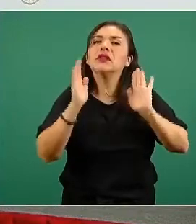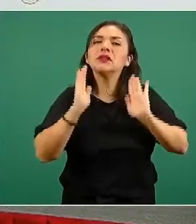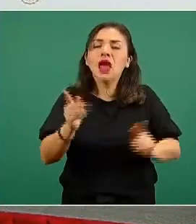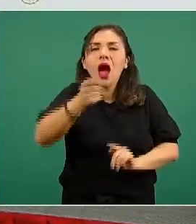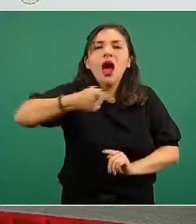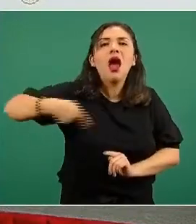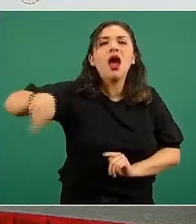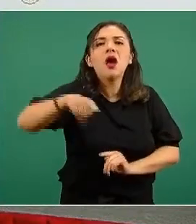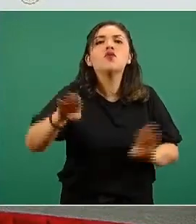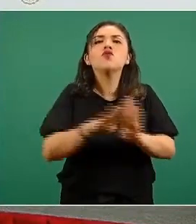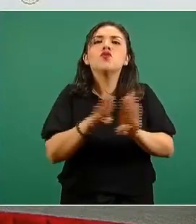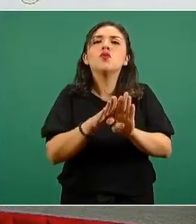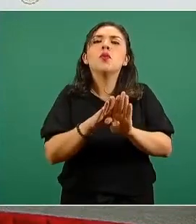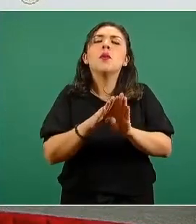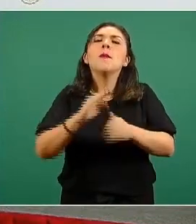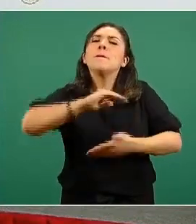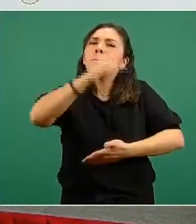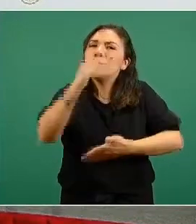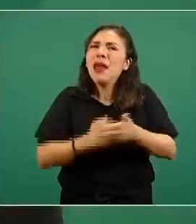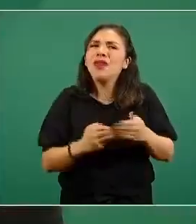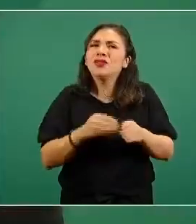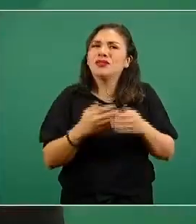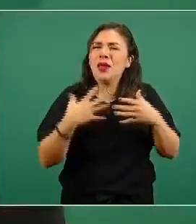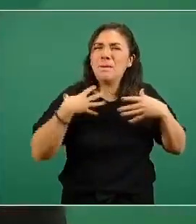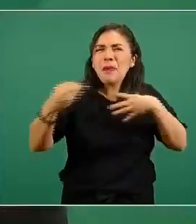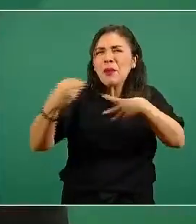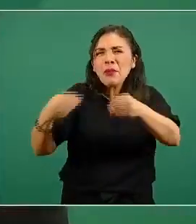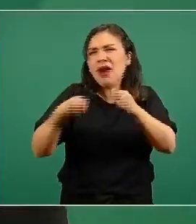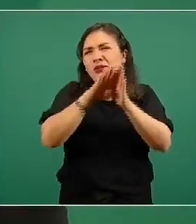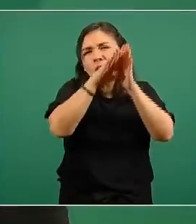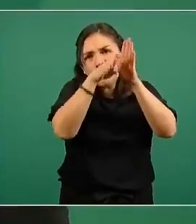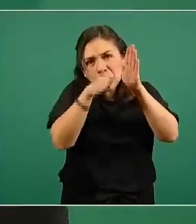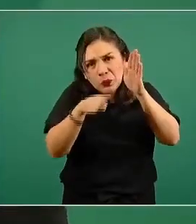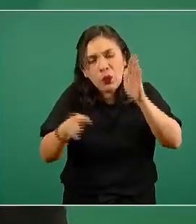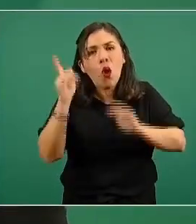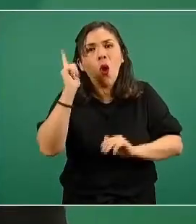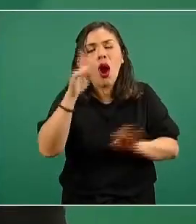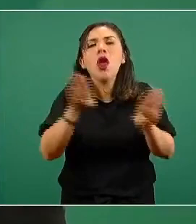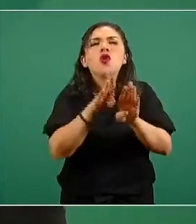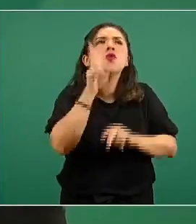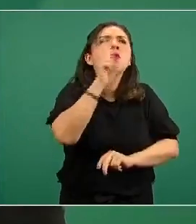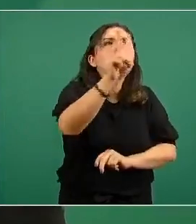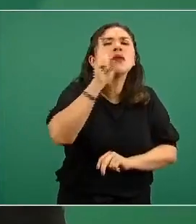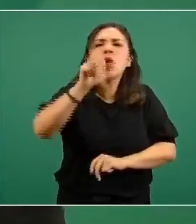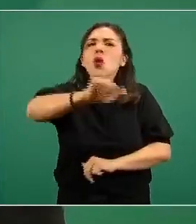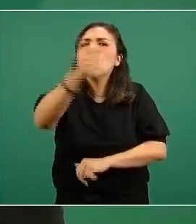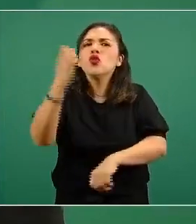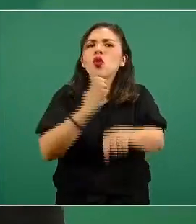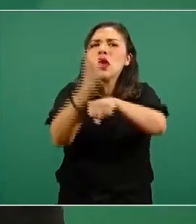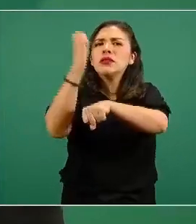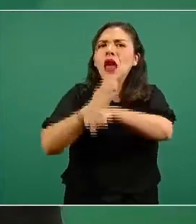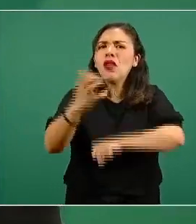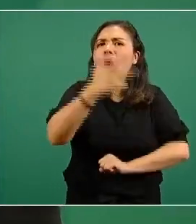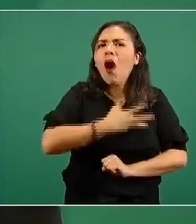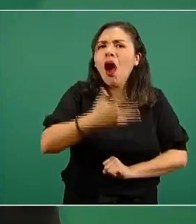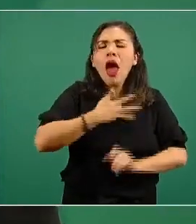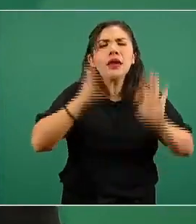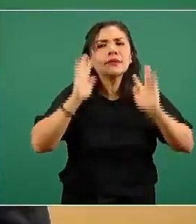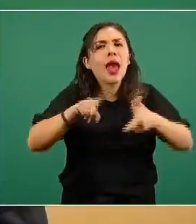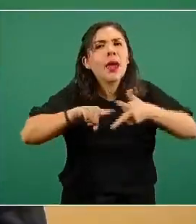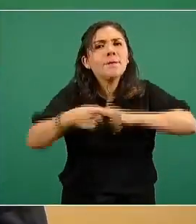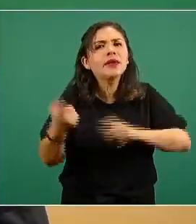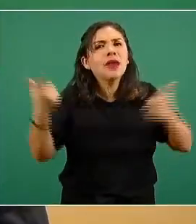a descender la curva epidémica como está descendiendo en algunos otros estados de la República, que empiece a